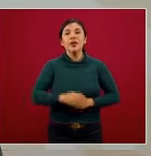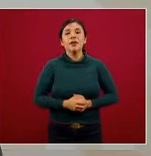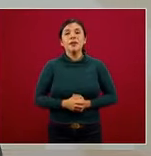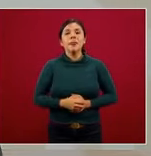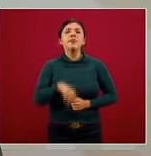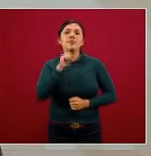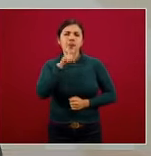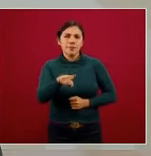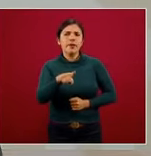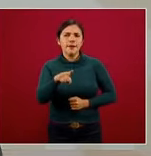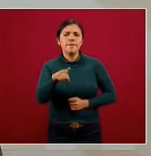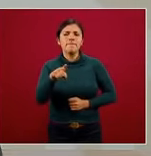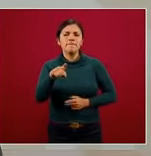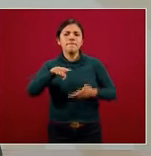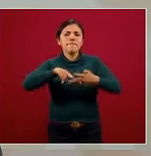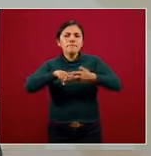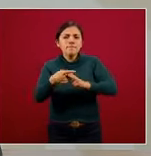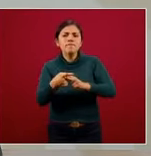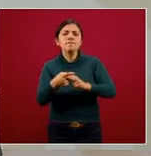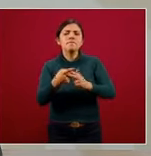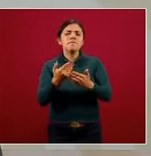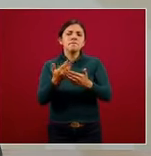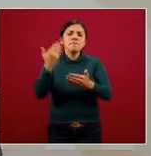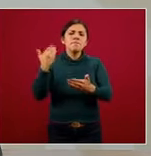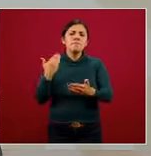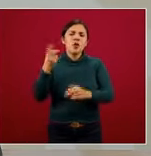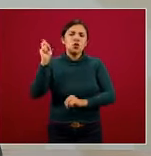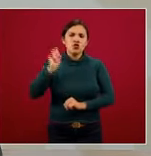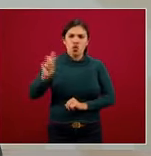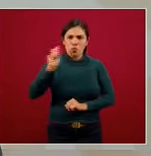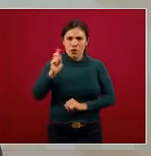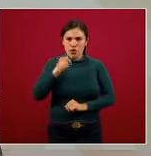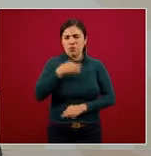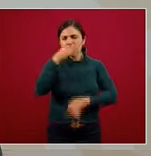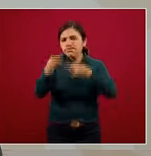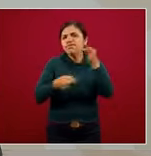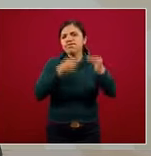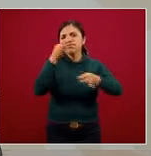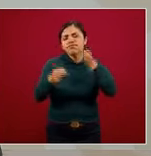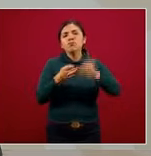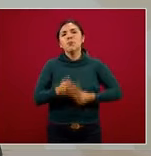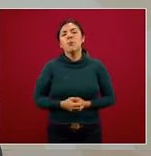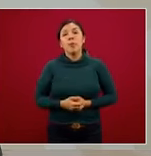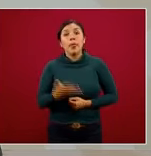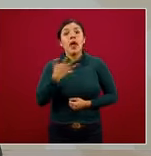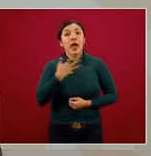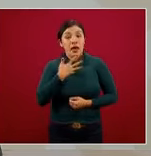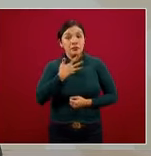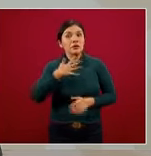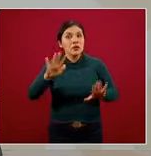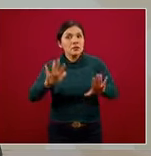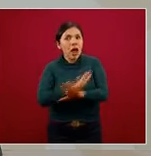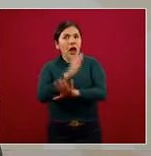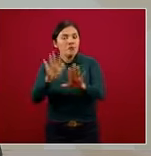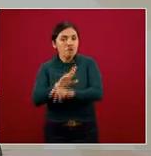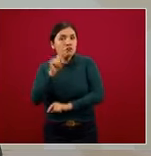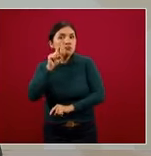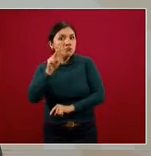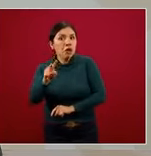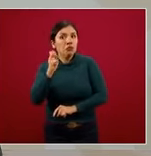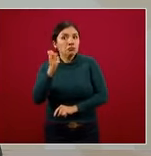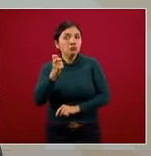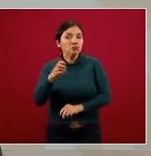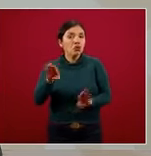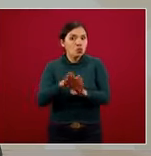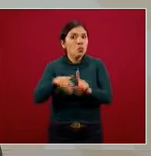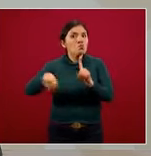y empezamos a comentar desde el domingo pasado, vemos cambios positivos en el curso de esta